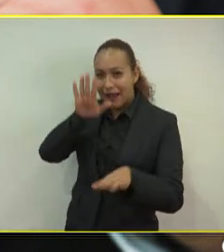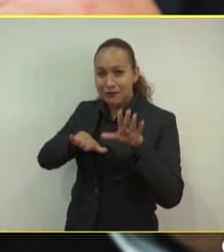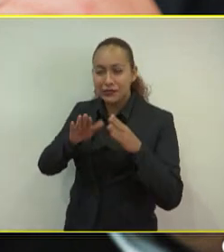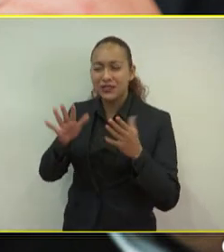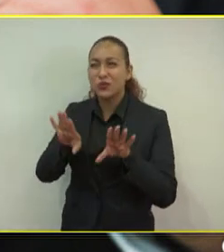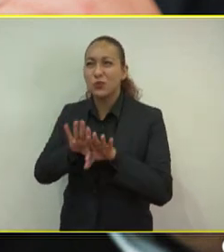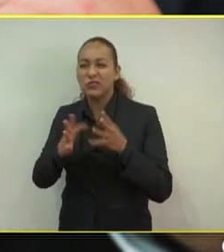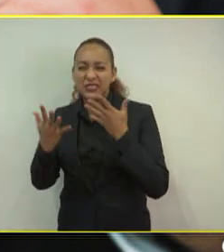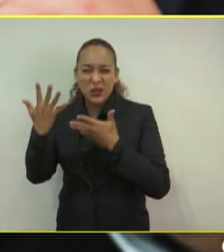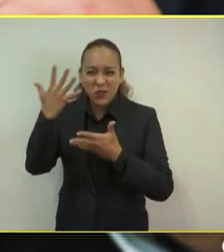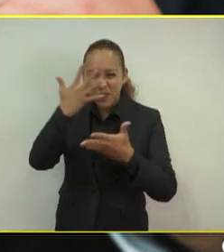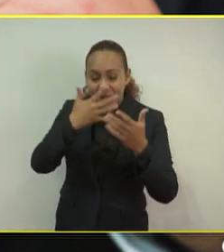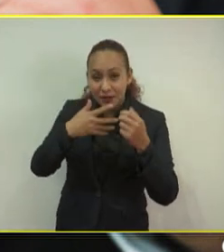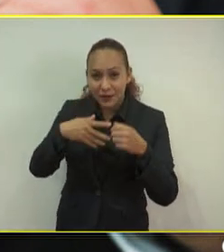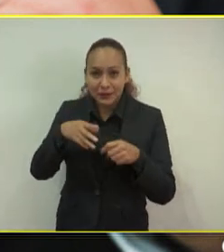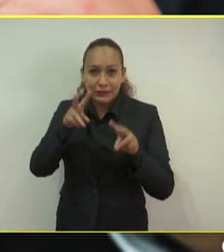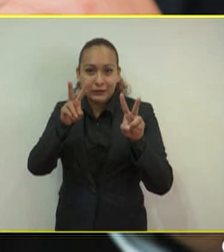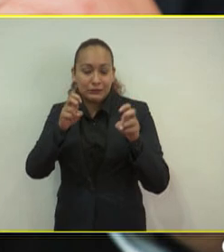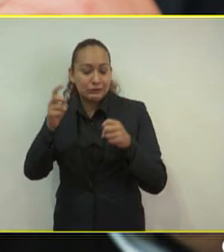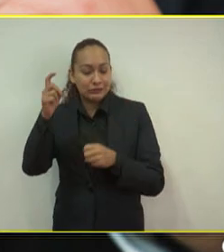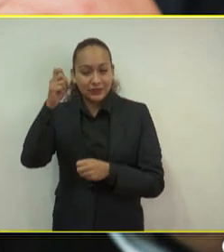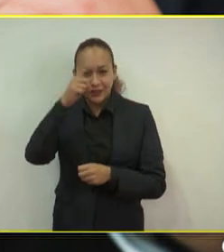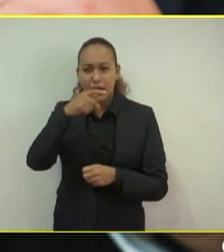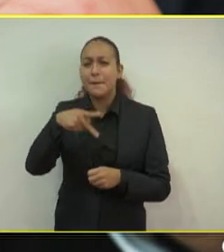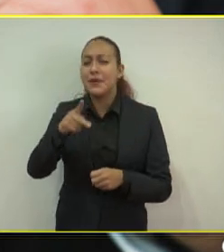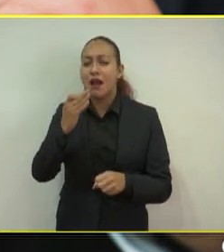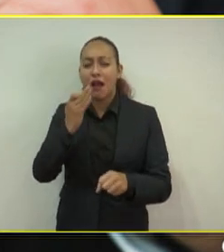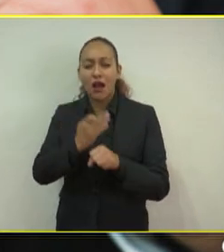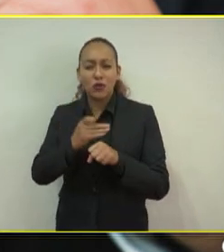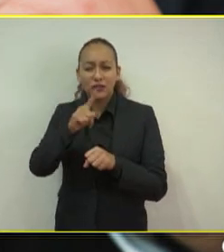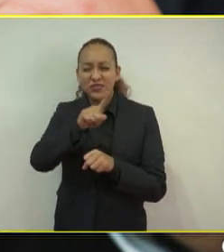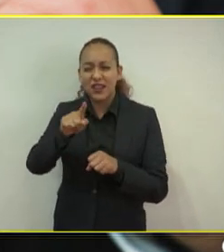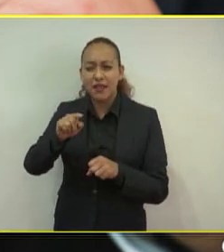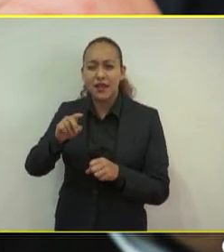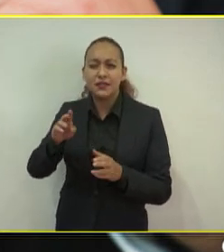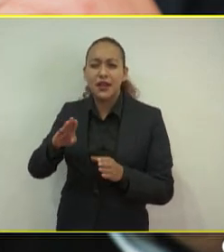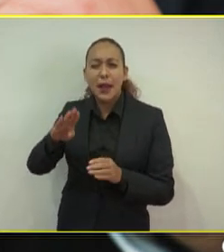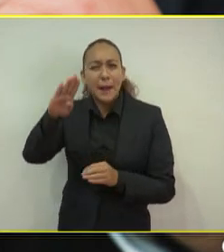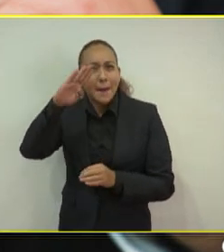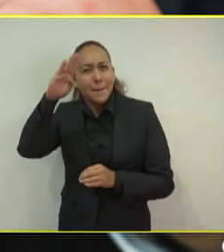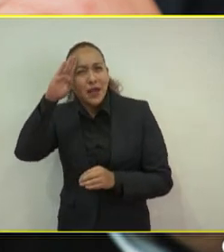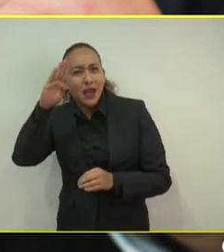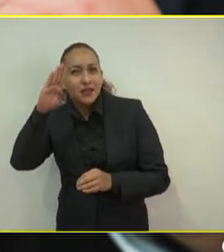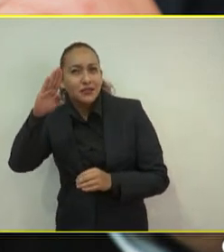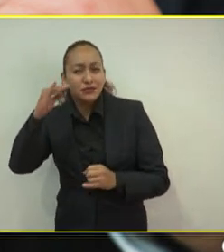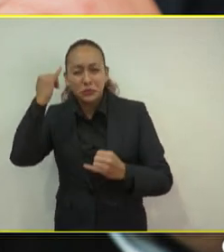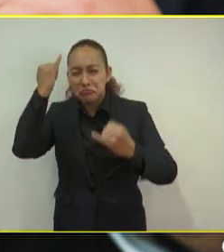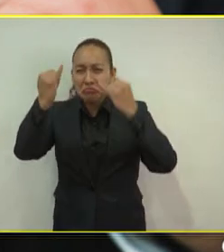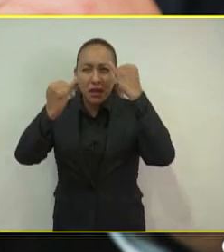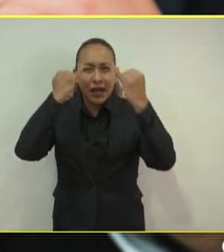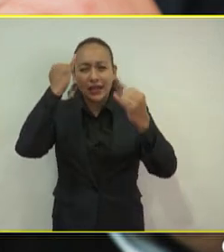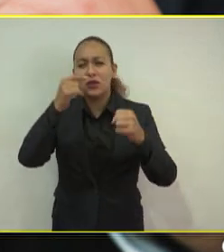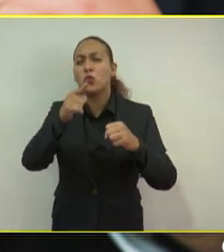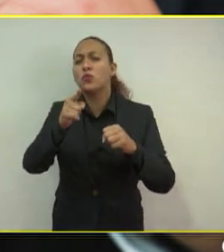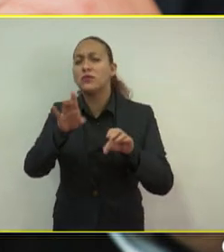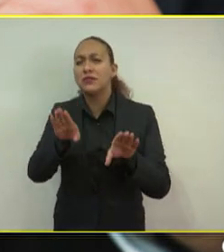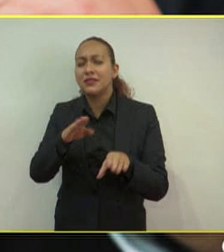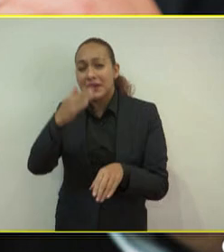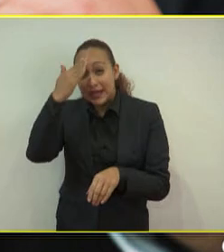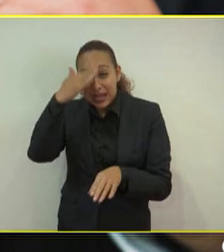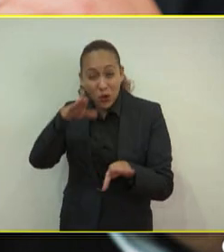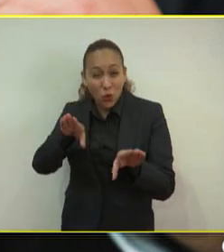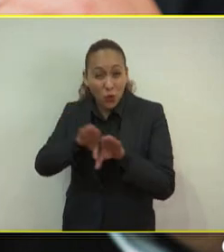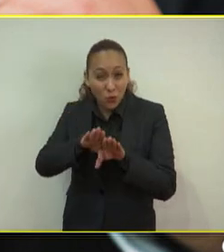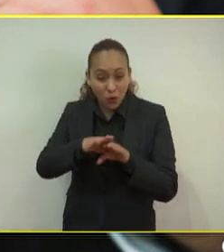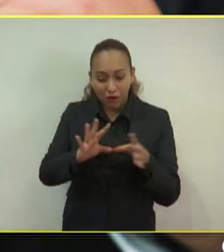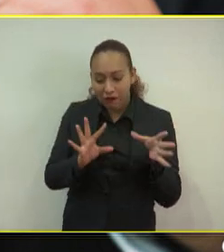o complejos de entender. Entonces, les pido que se imaginen cómo sería, o cómo se imaginan ustedes que sería explicarle